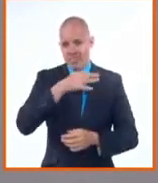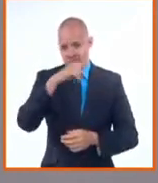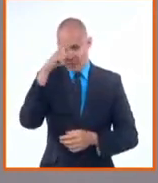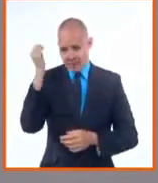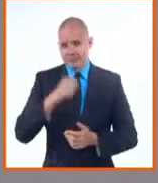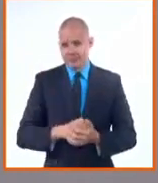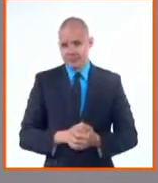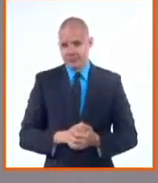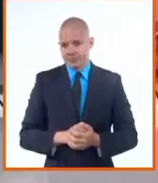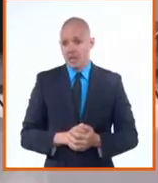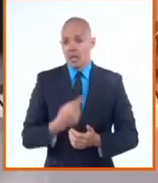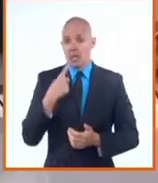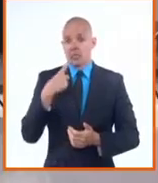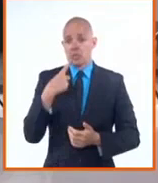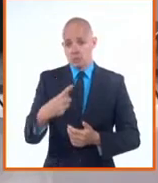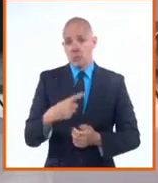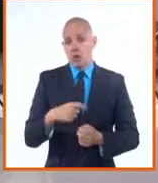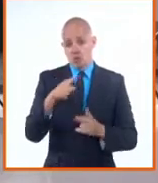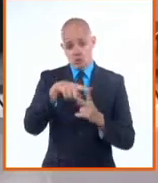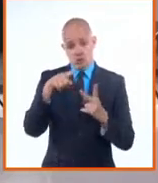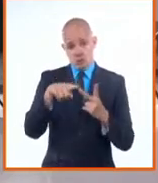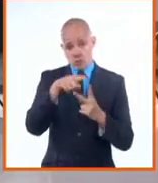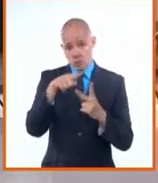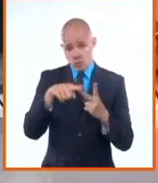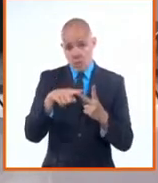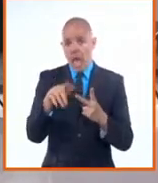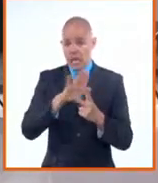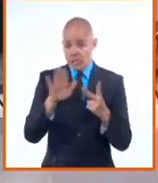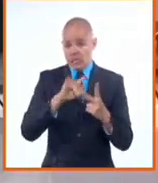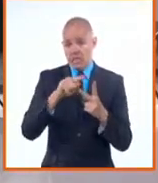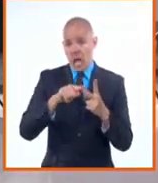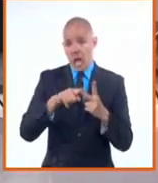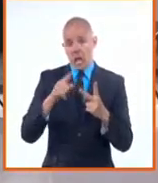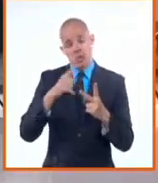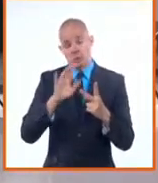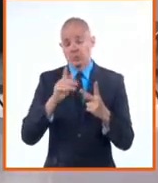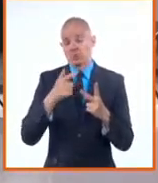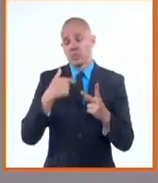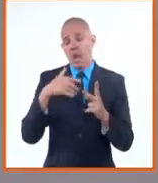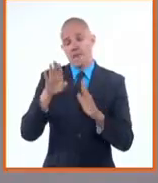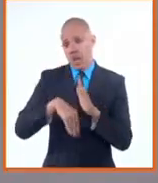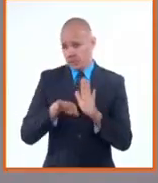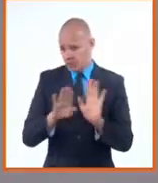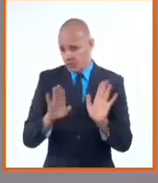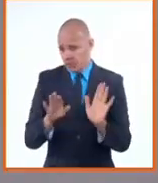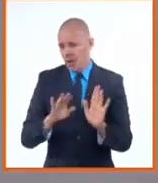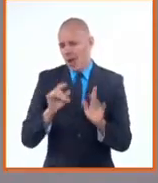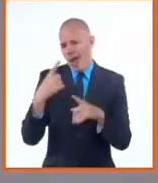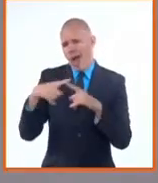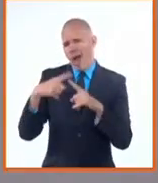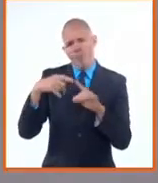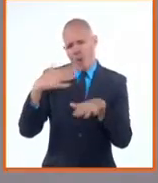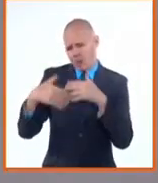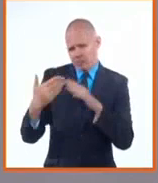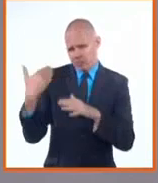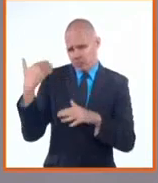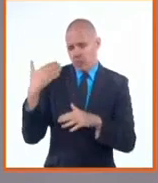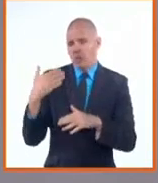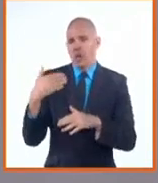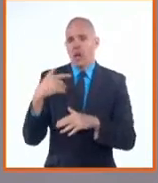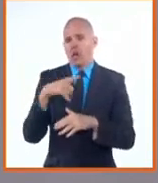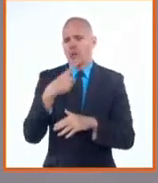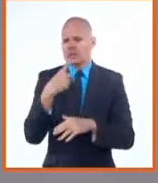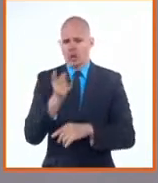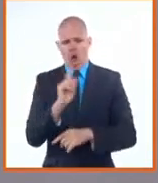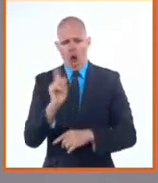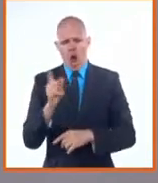de no regresar al equipo porque ya incluso habían salido por por razones totalmente justificadas pero insistieron en estar y